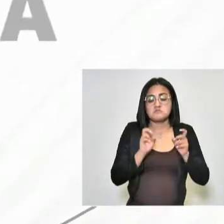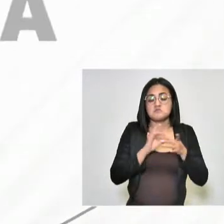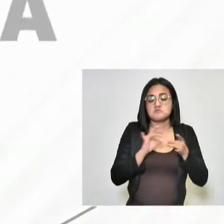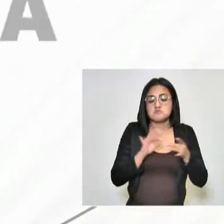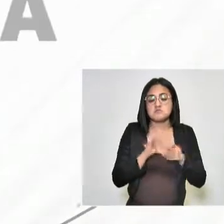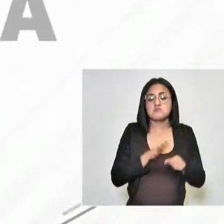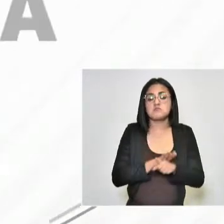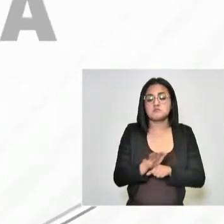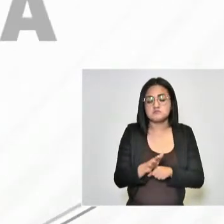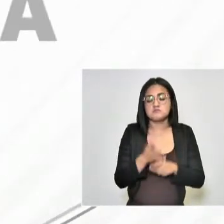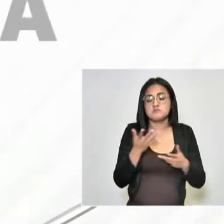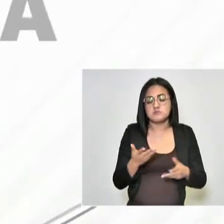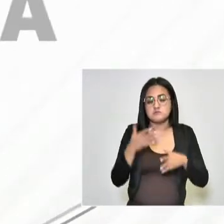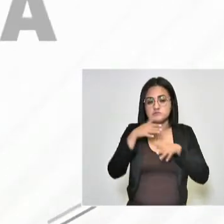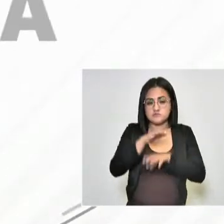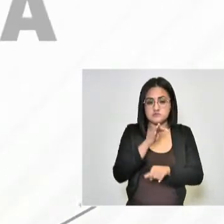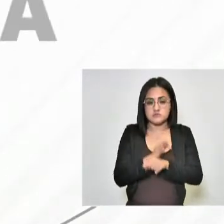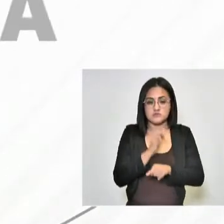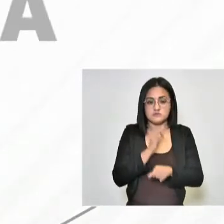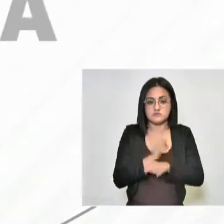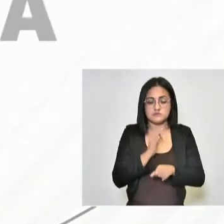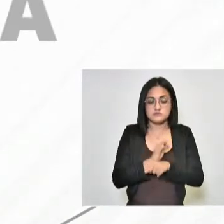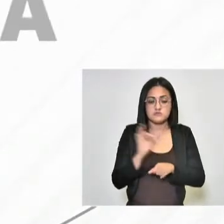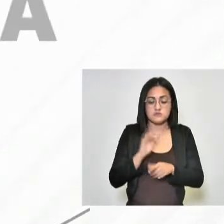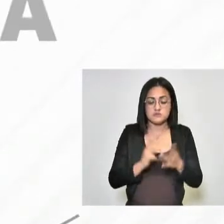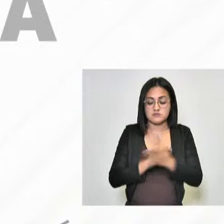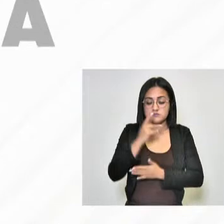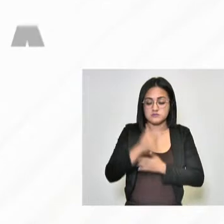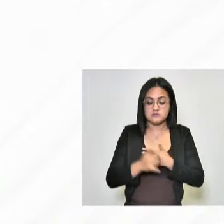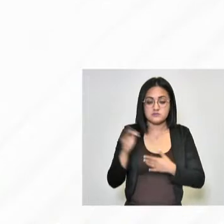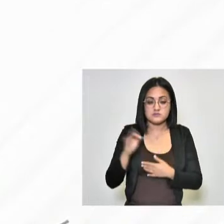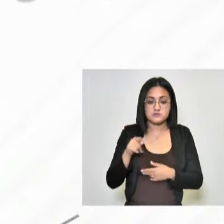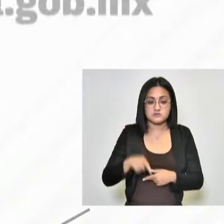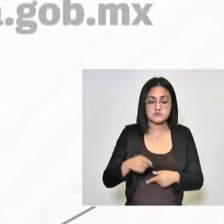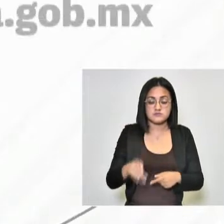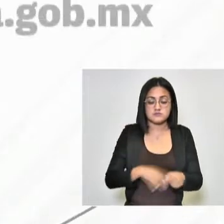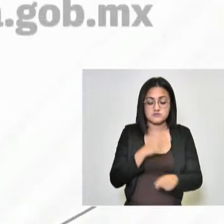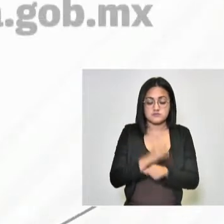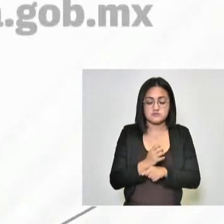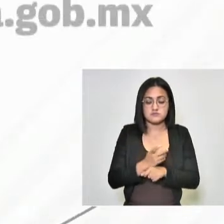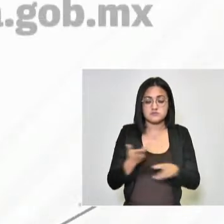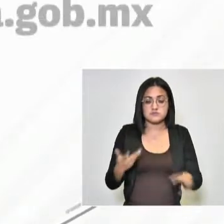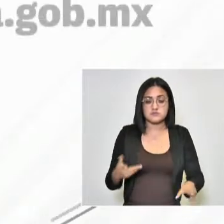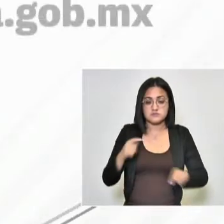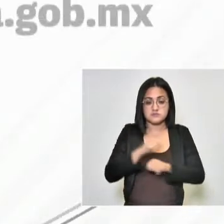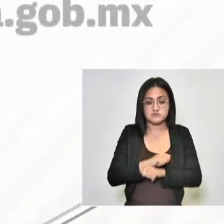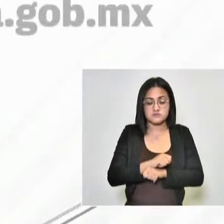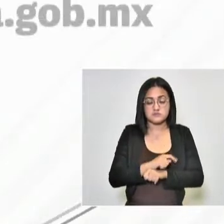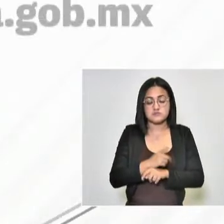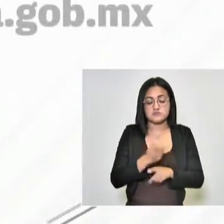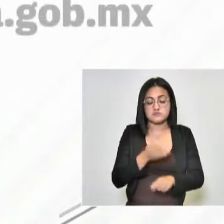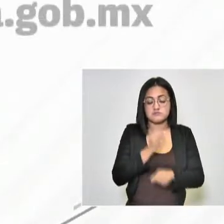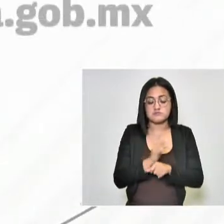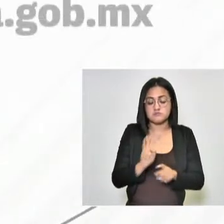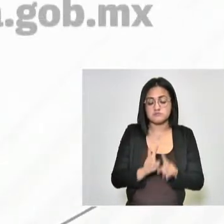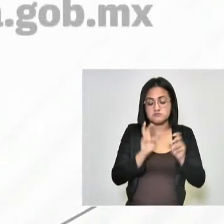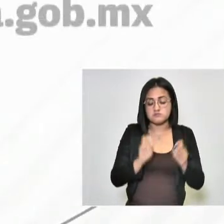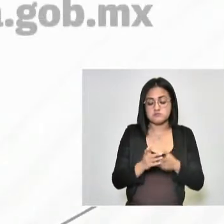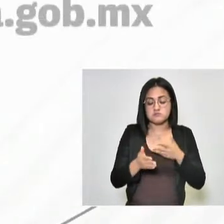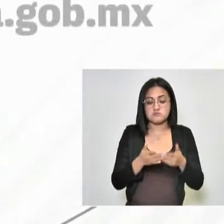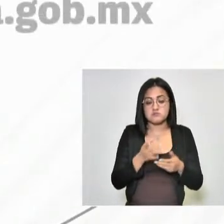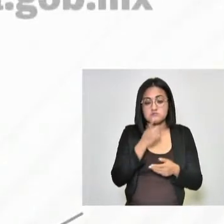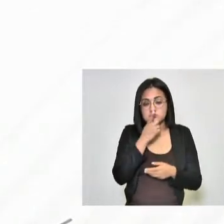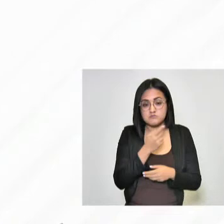a nivel general sobre pues los proyectos incluso de la Cuarta Transformación, si es que abordaron este tema. Ayer